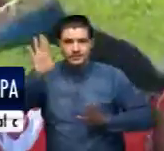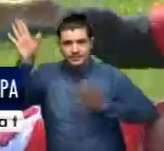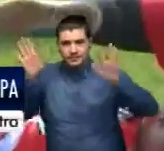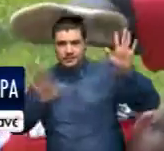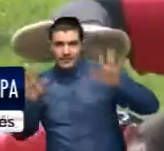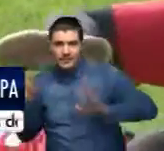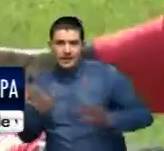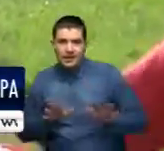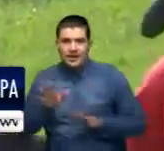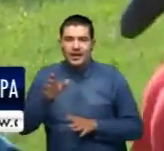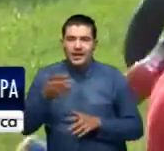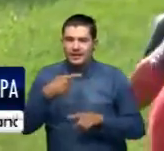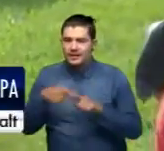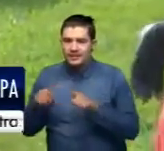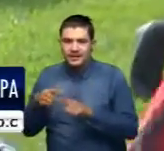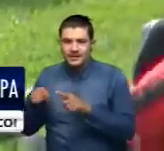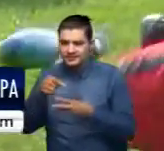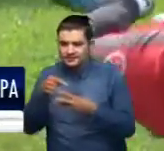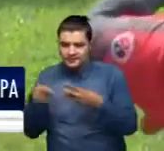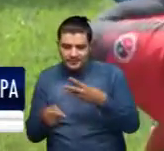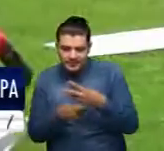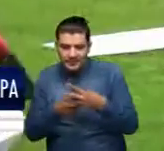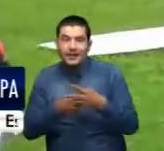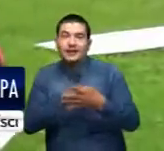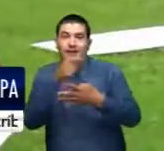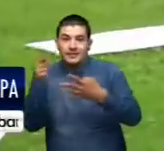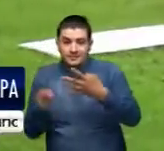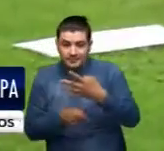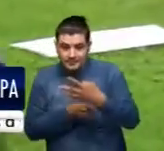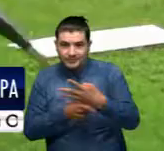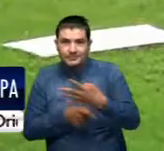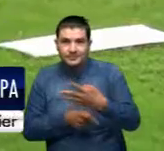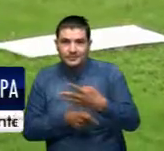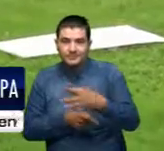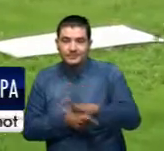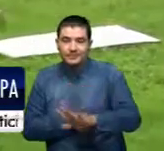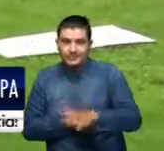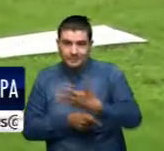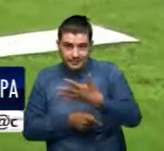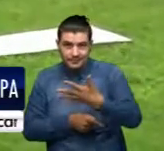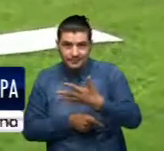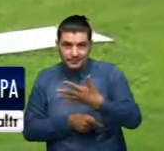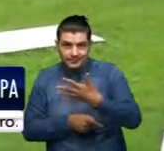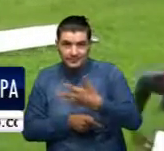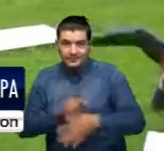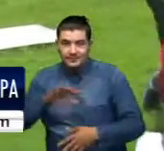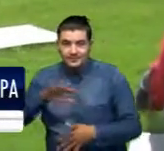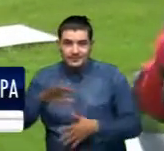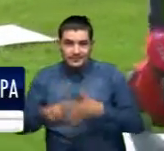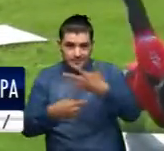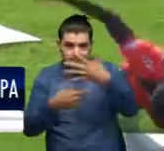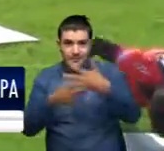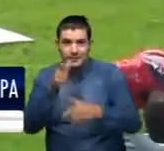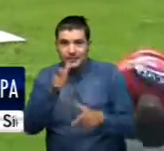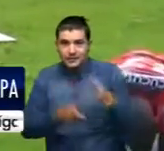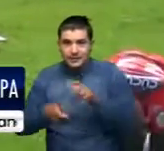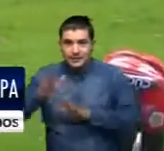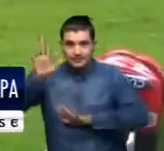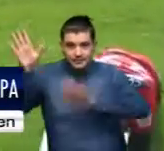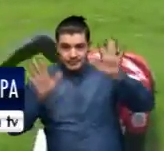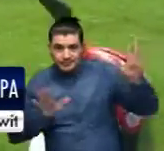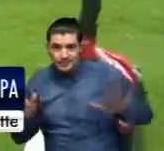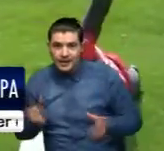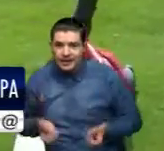carrero o robert carvajal eric montaño mateo muñoz jefferson solano carlos mosquera y wilberto cosme aportan